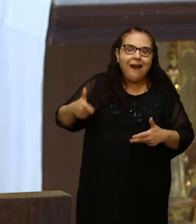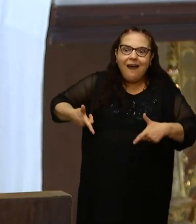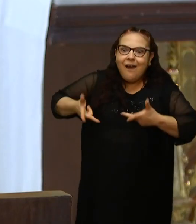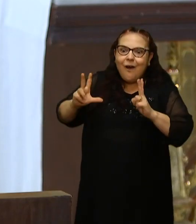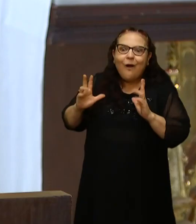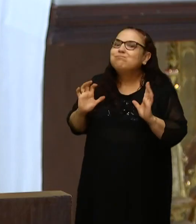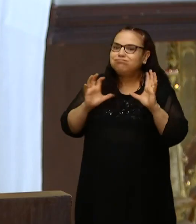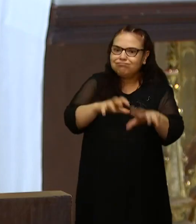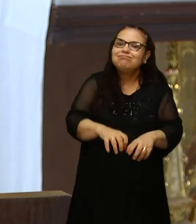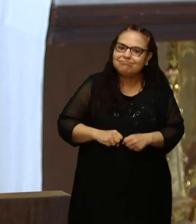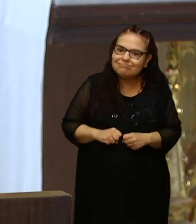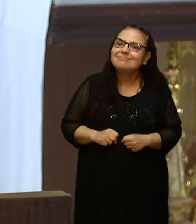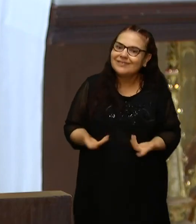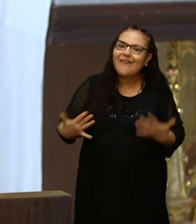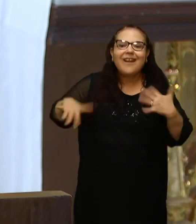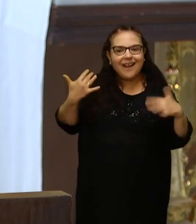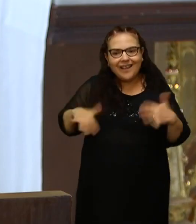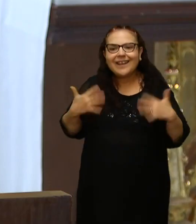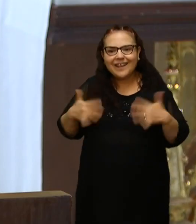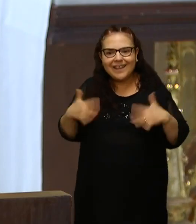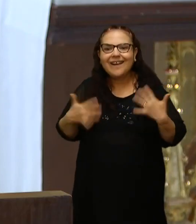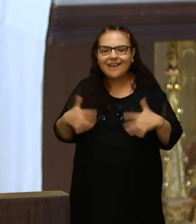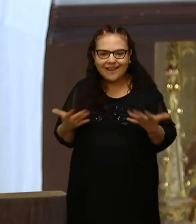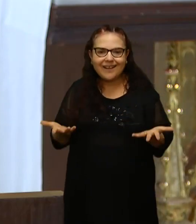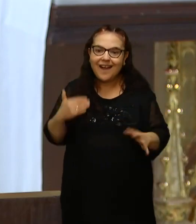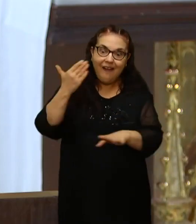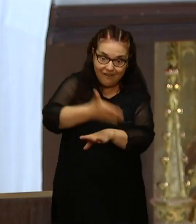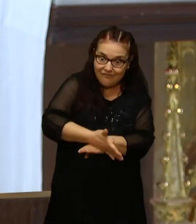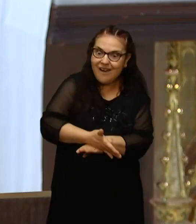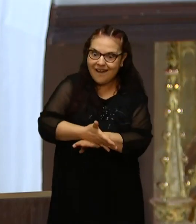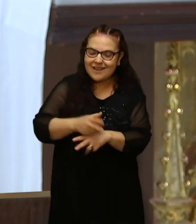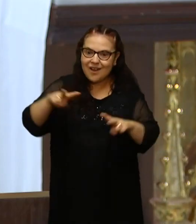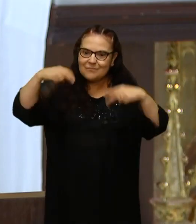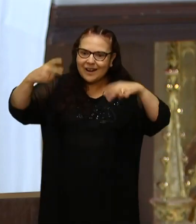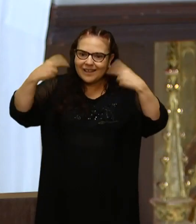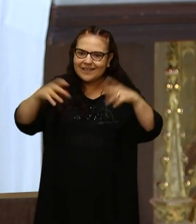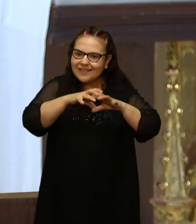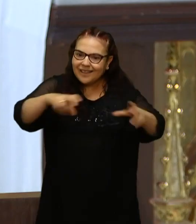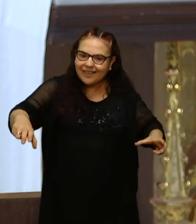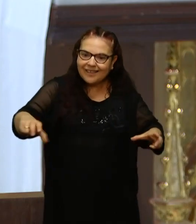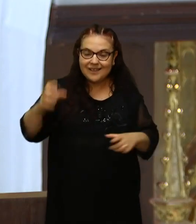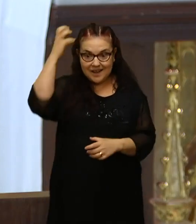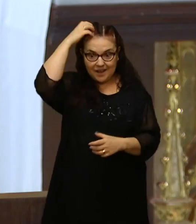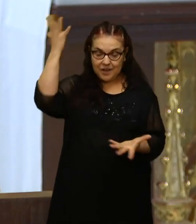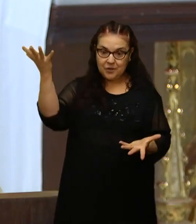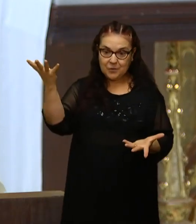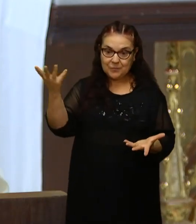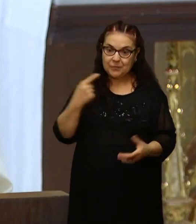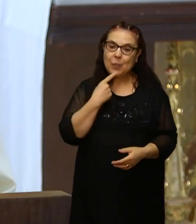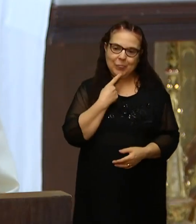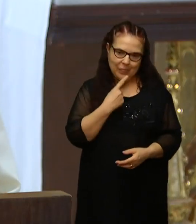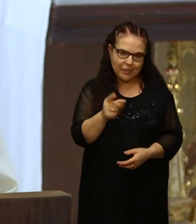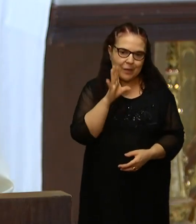lo acogen con alegría y acuden al banquete del reino. Como os decía al